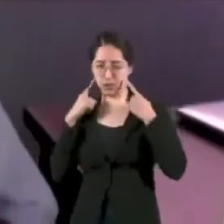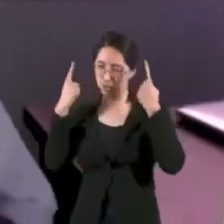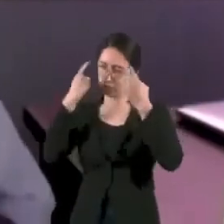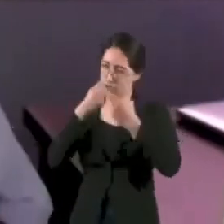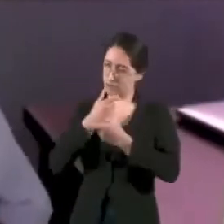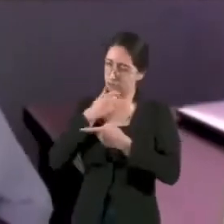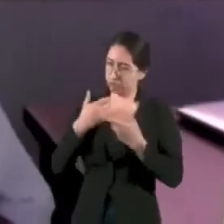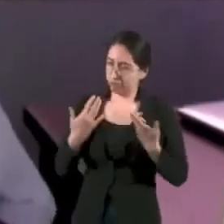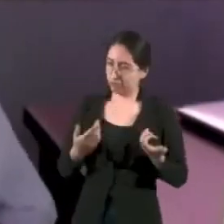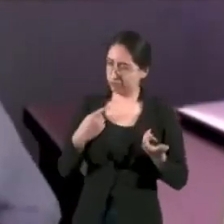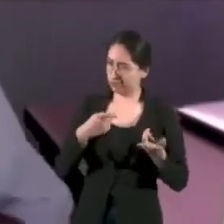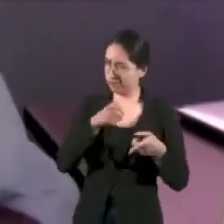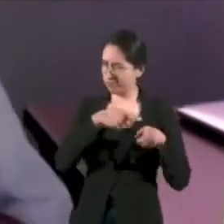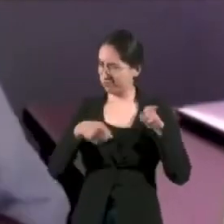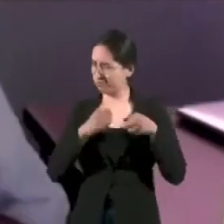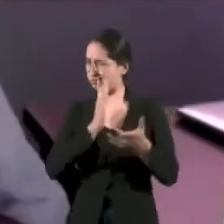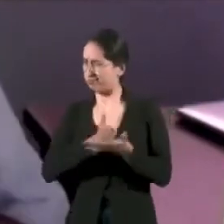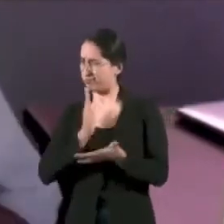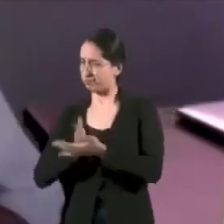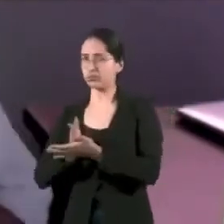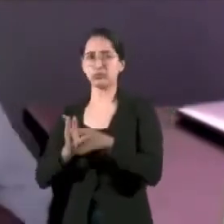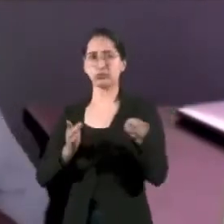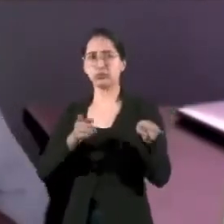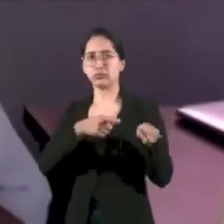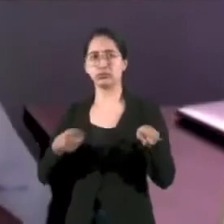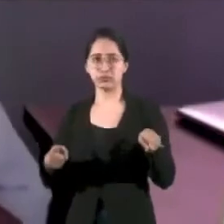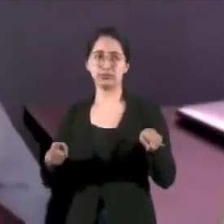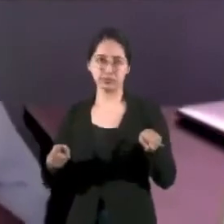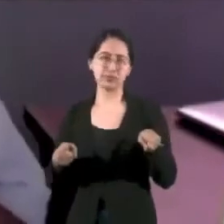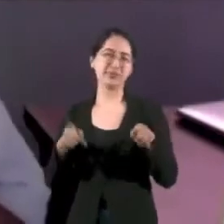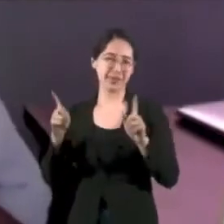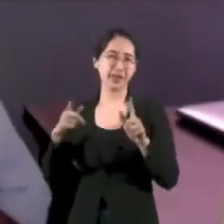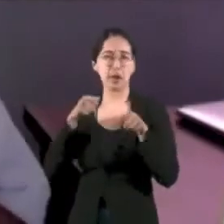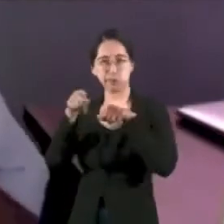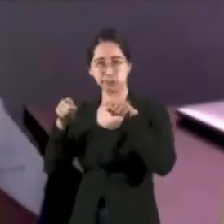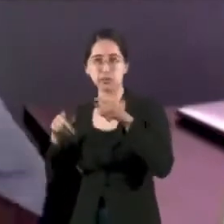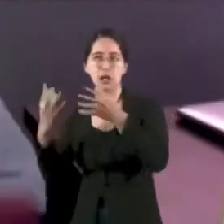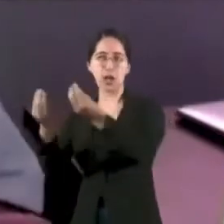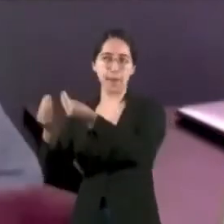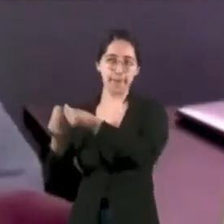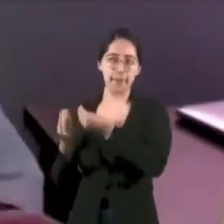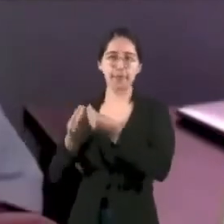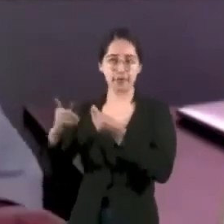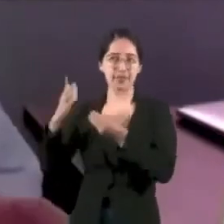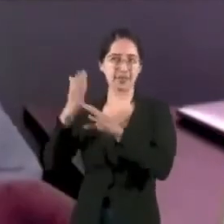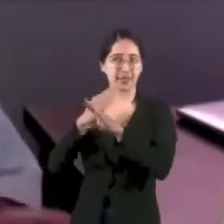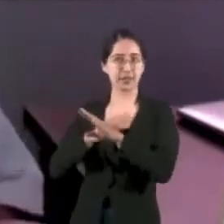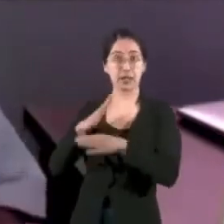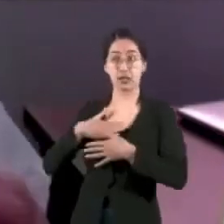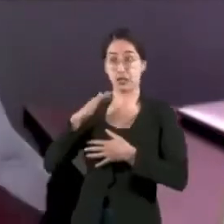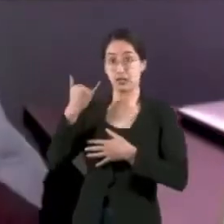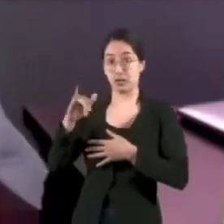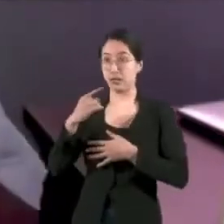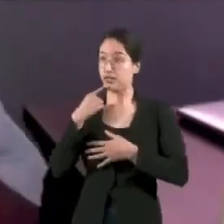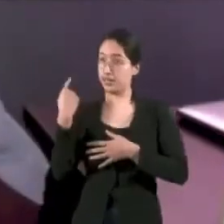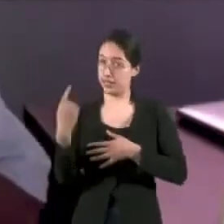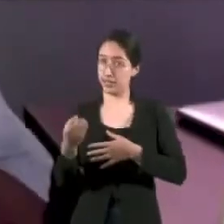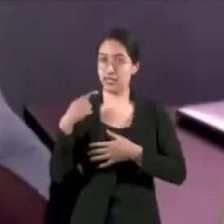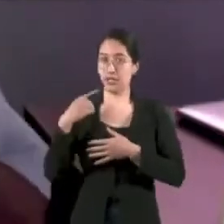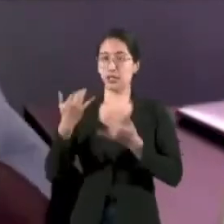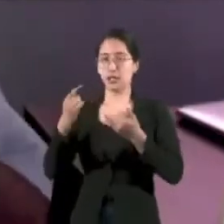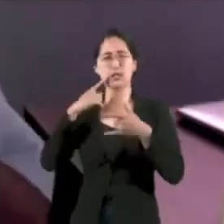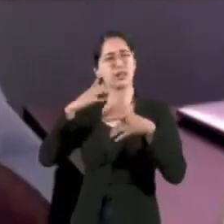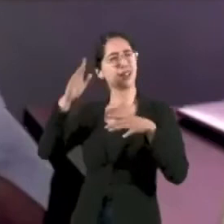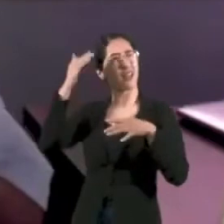me generó cuestionamiento a nivel interno por algunos compañeros, que en algún momento, y lo dije de manera espontánea en medio de la